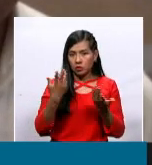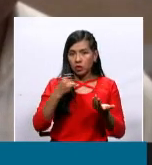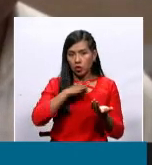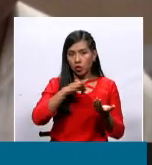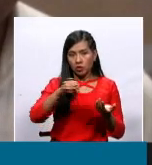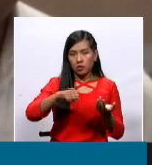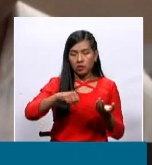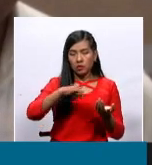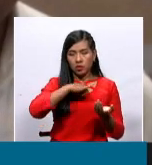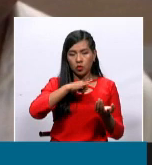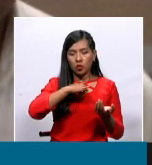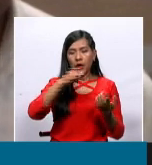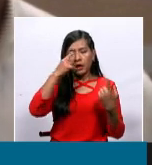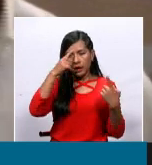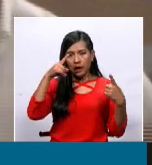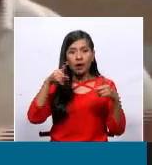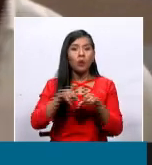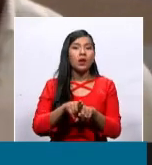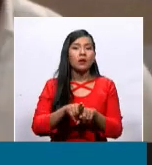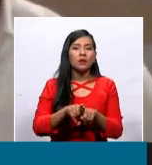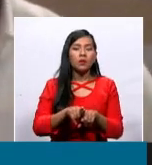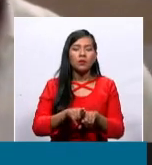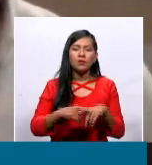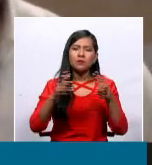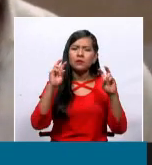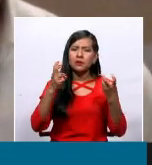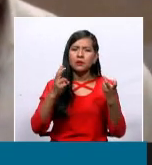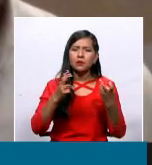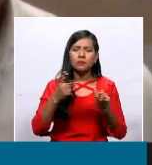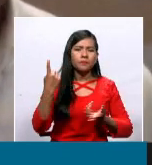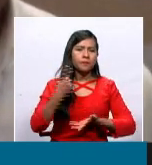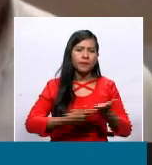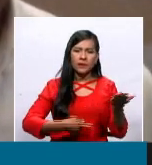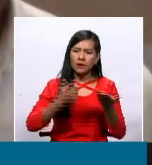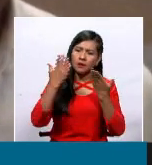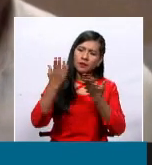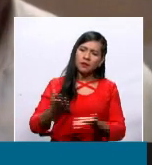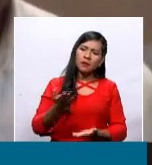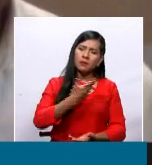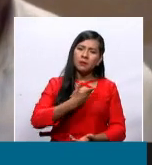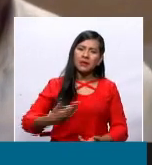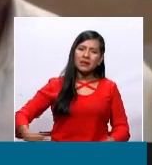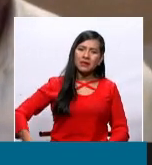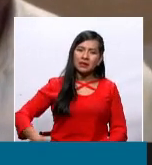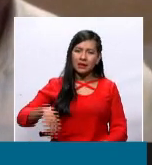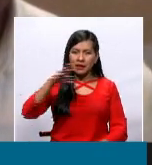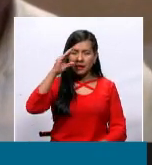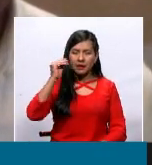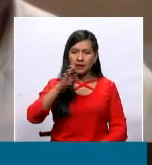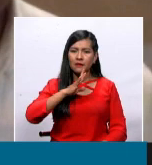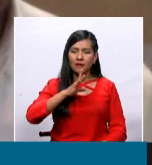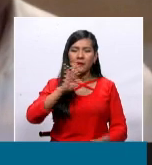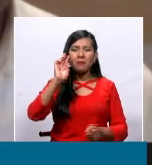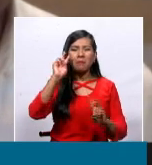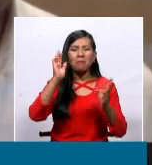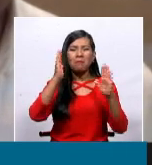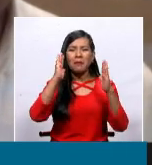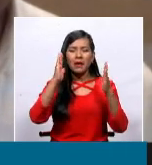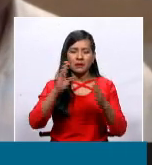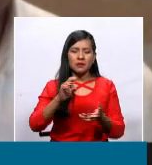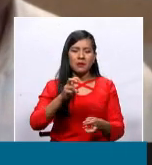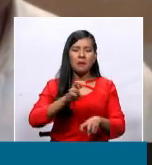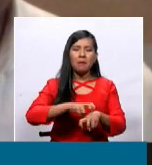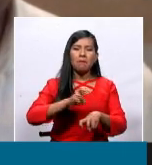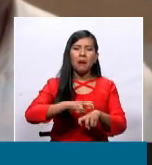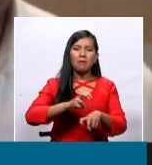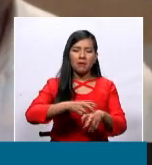me cuento, en indicar de que el presidente agarró una papa caliente en el 8 de noviembre del